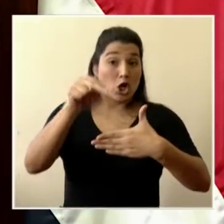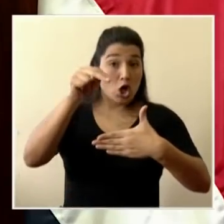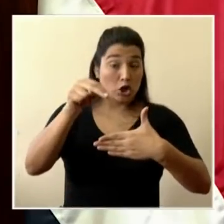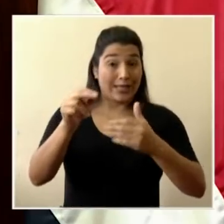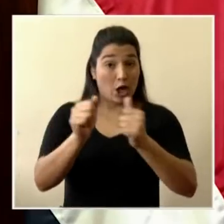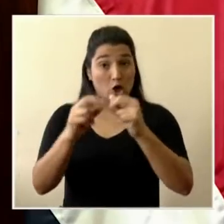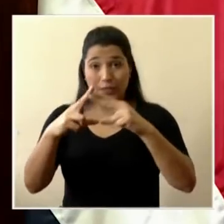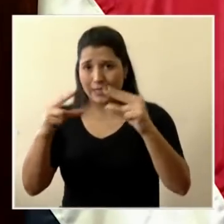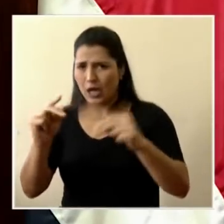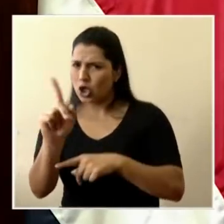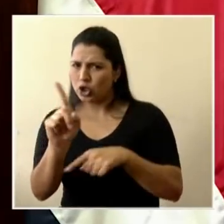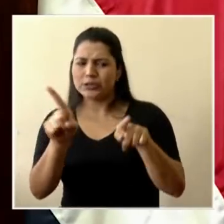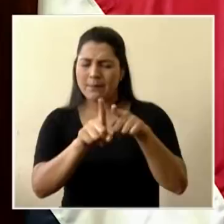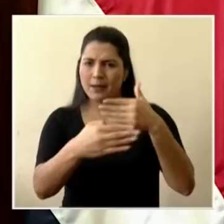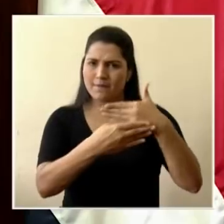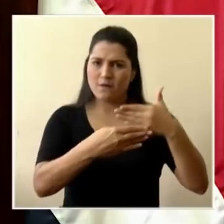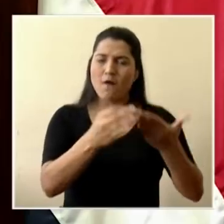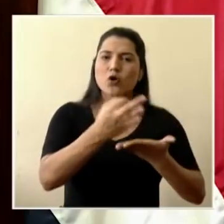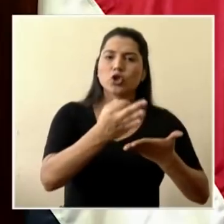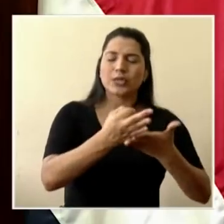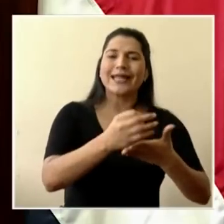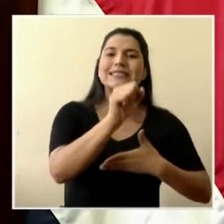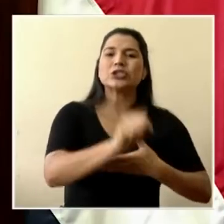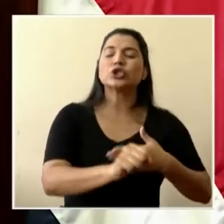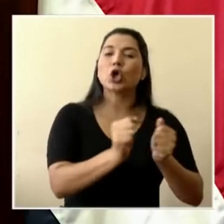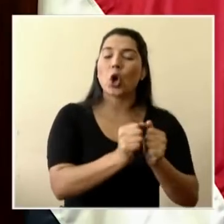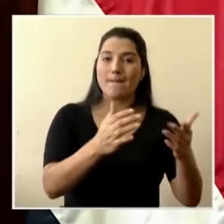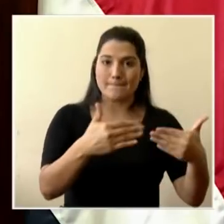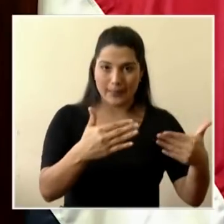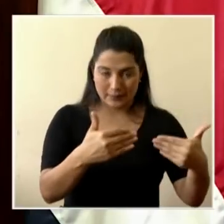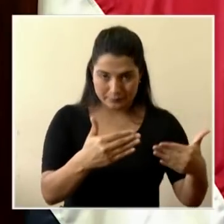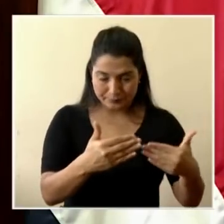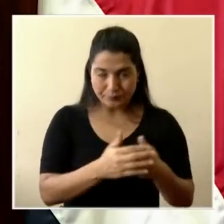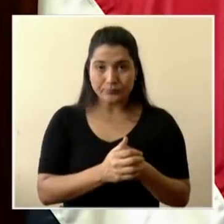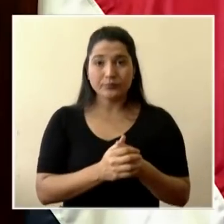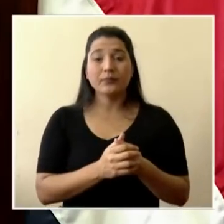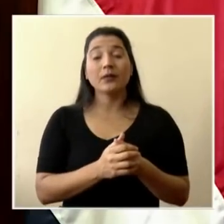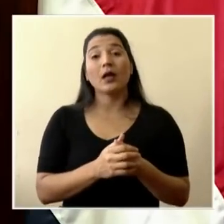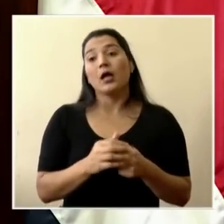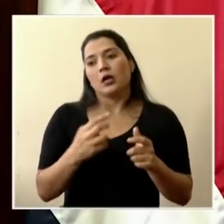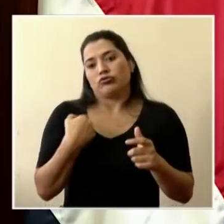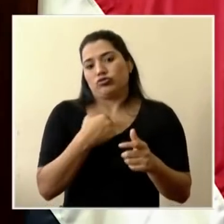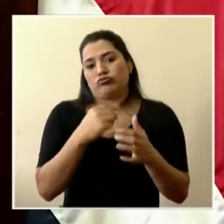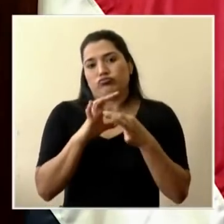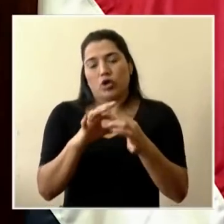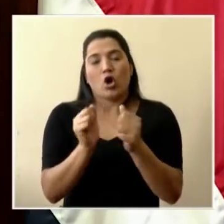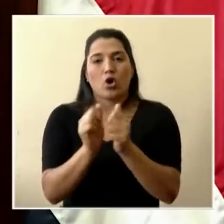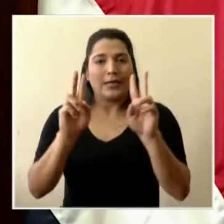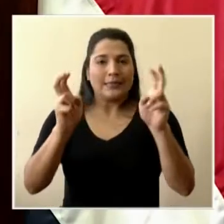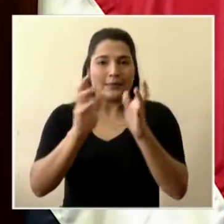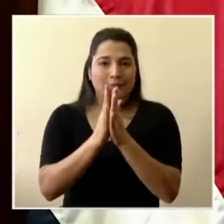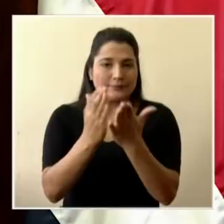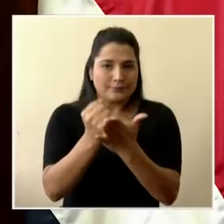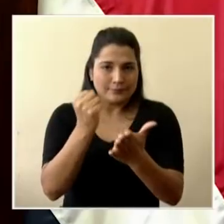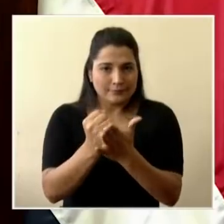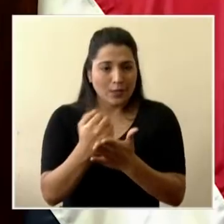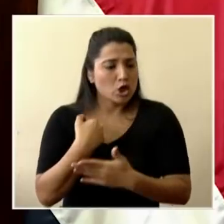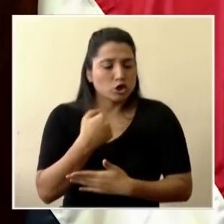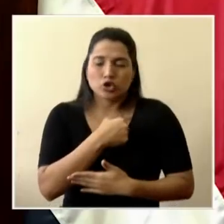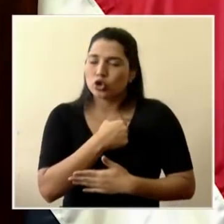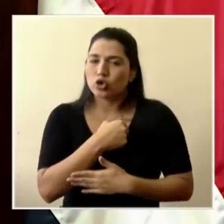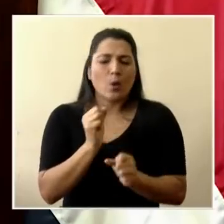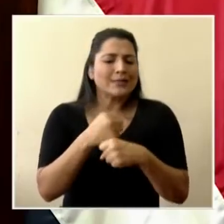del tema de salud y asociado al tema migratorio, y estamos haciendo como han hecho todos los países que han cerrado